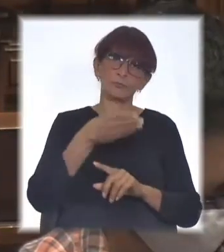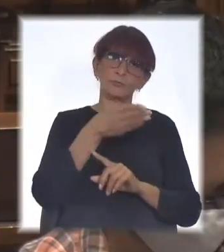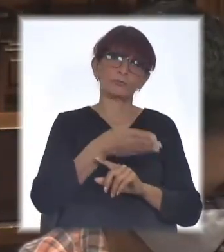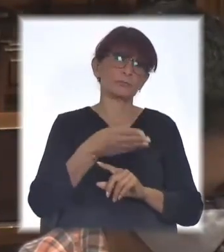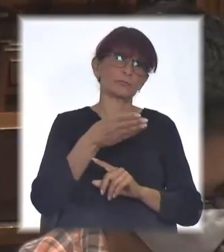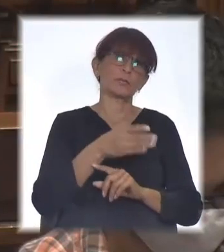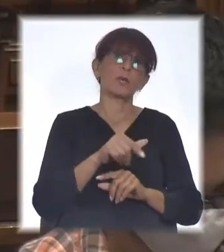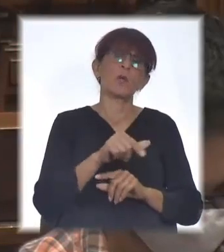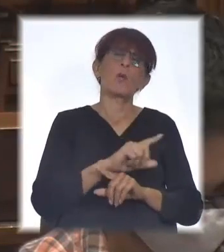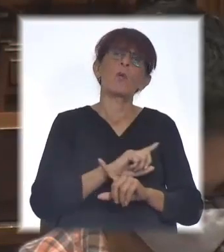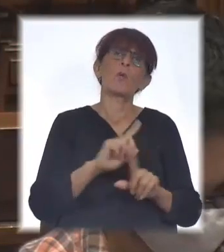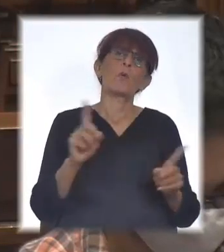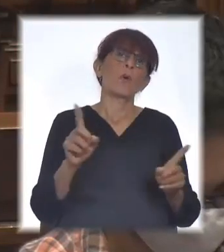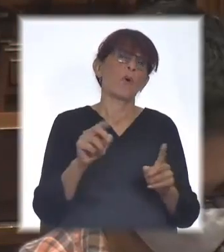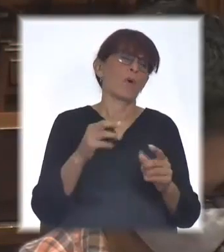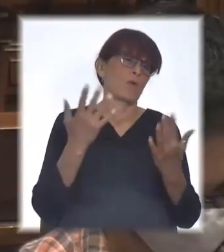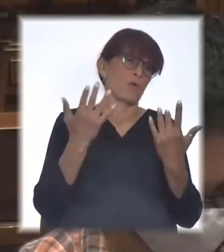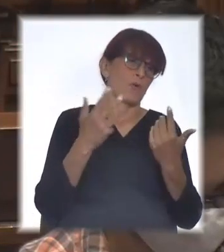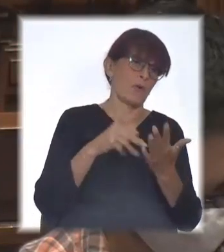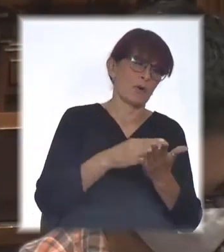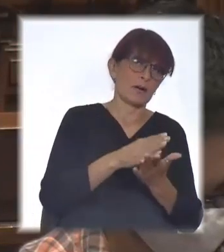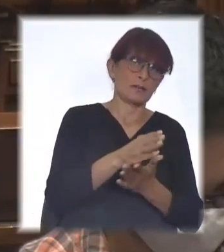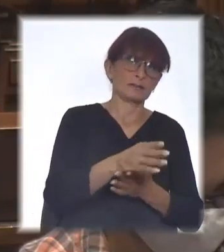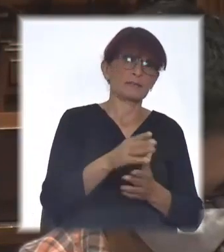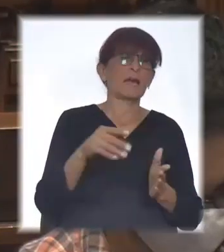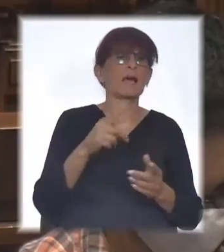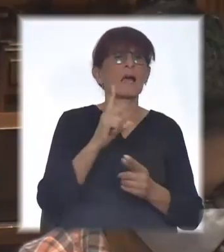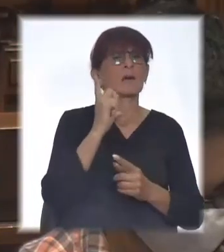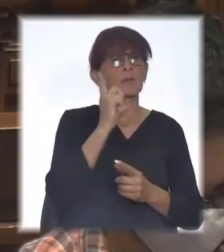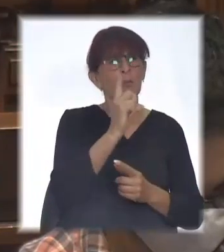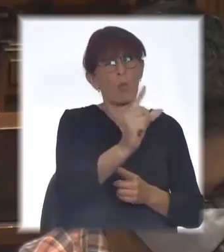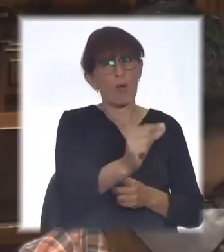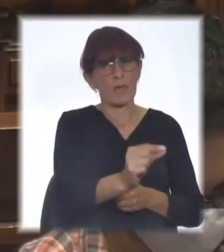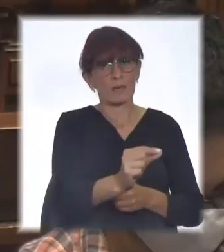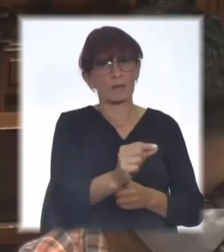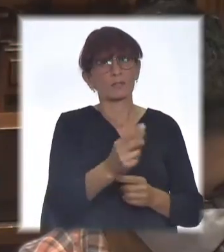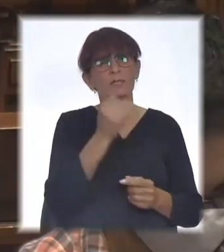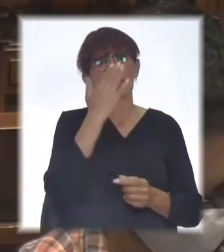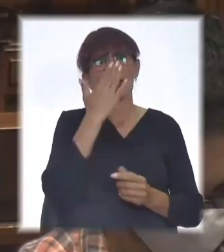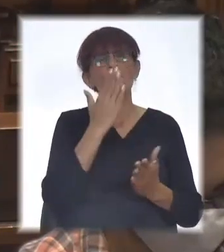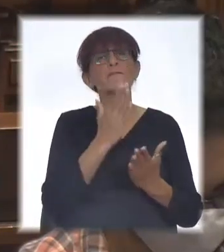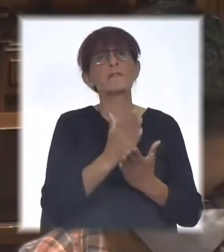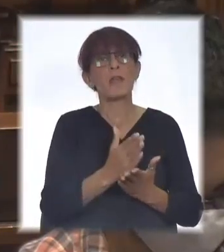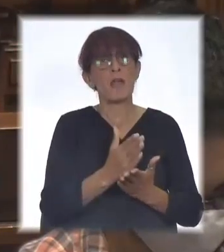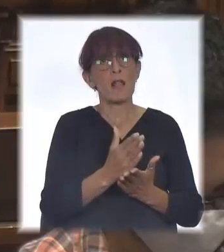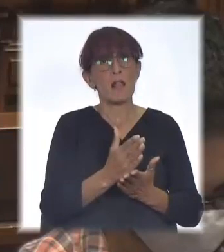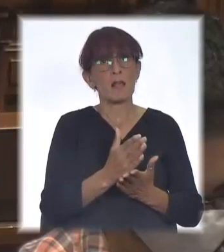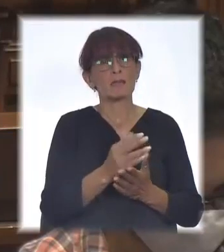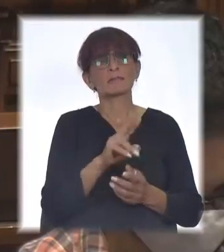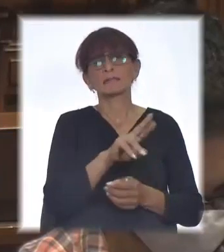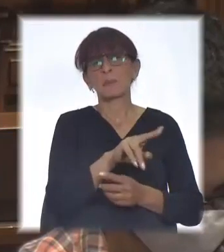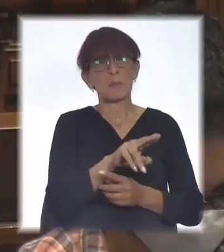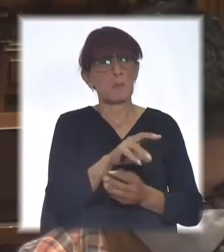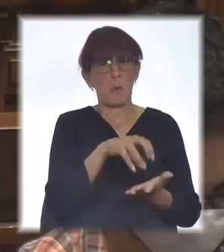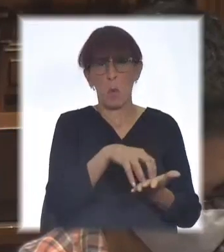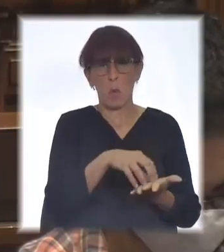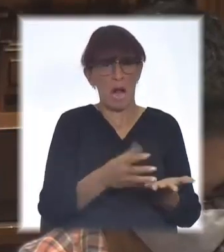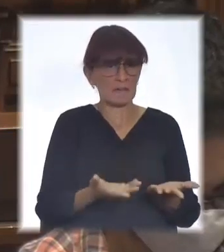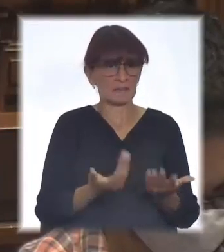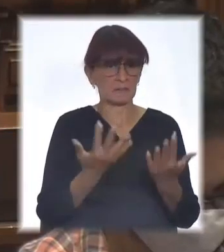no corras tanto el camino es largo y el final estará en el mismo lugar